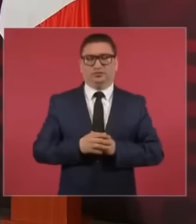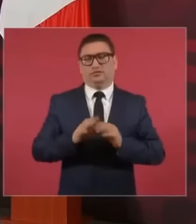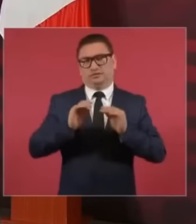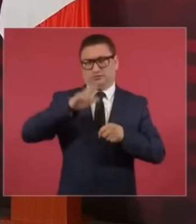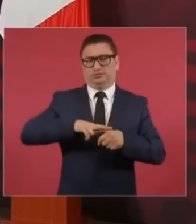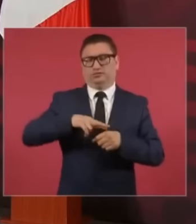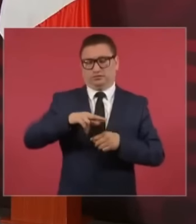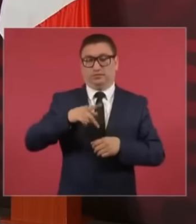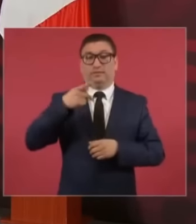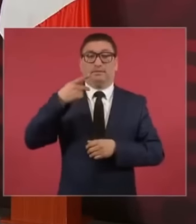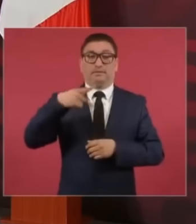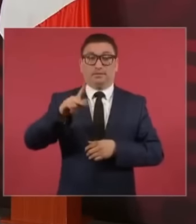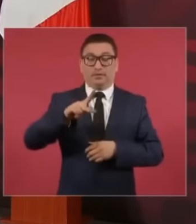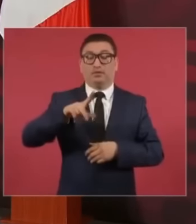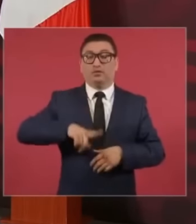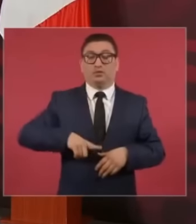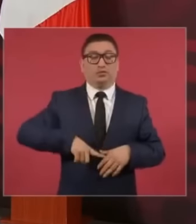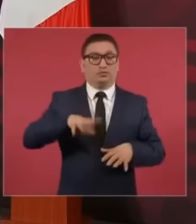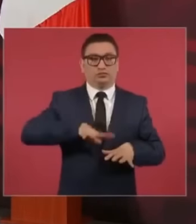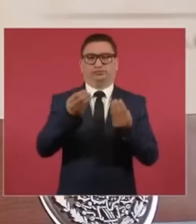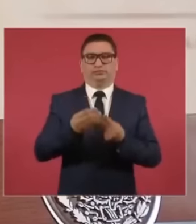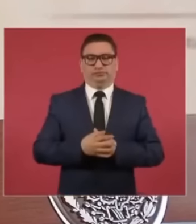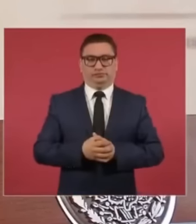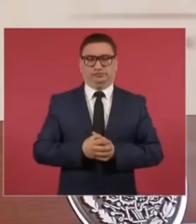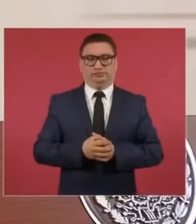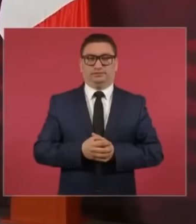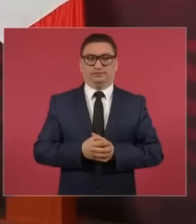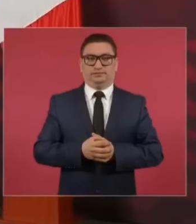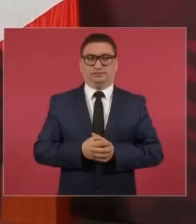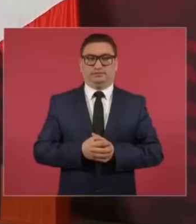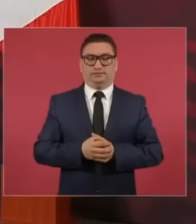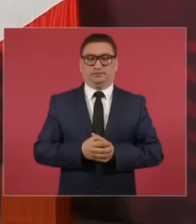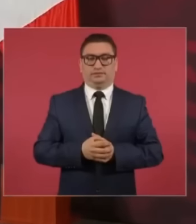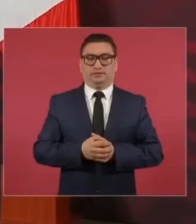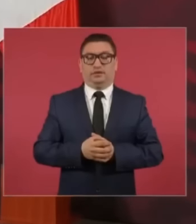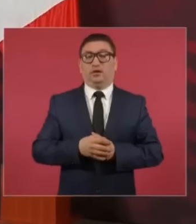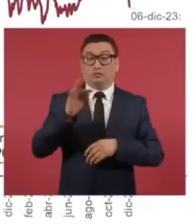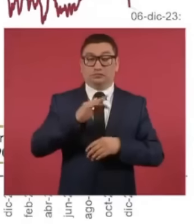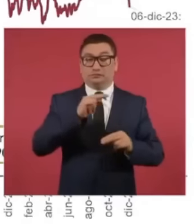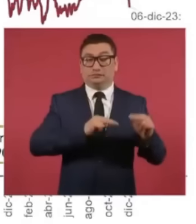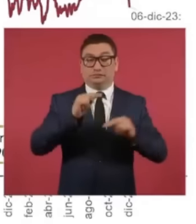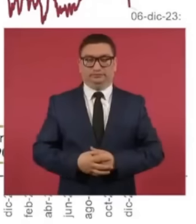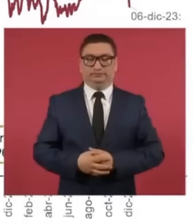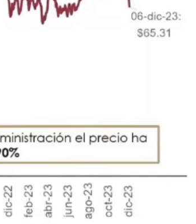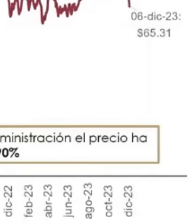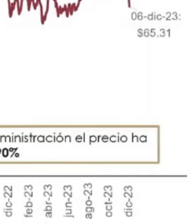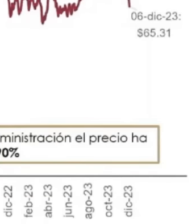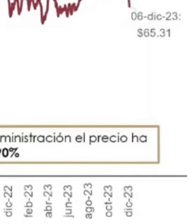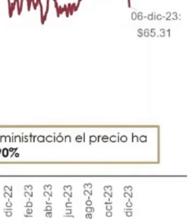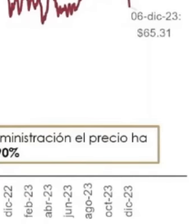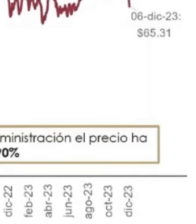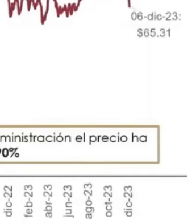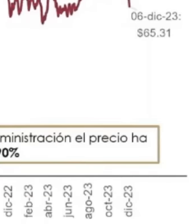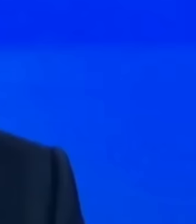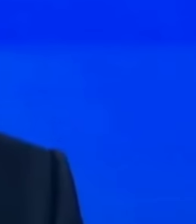inversión extranjera, pero la inversión pública ayuda mucho a que, aunque las tasas estén altas, se mantenga